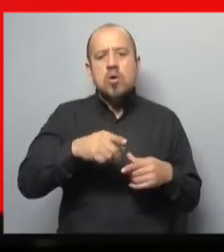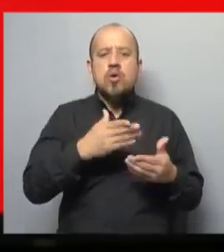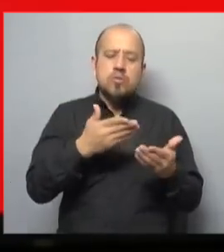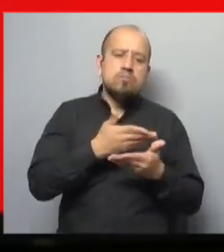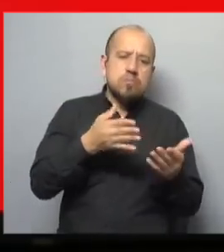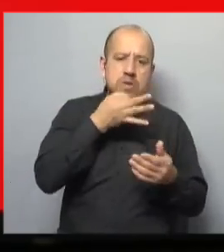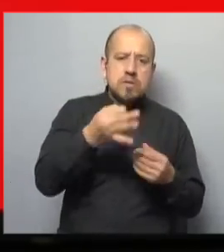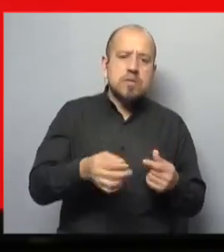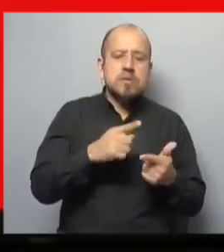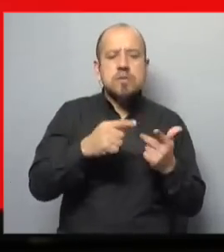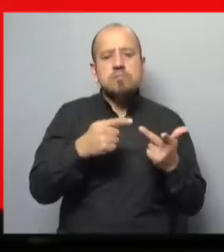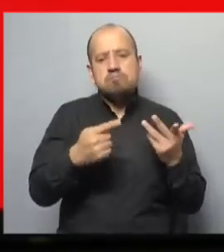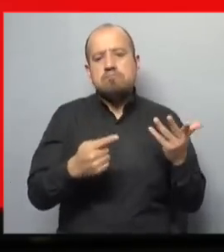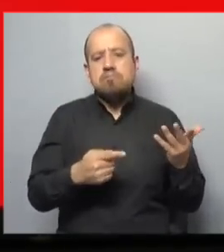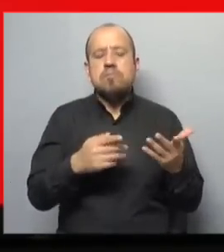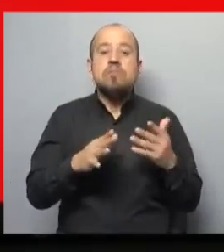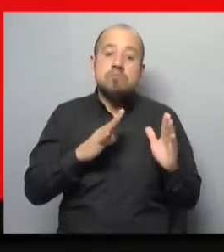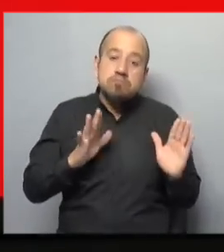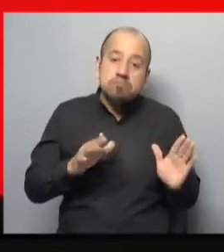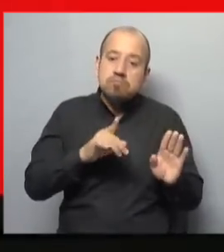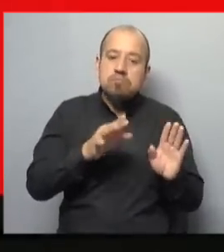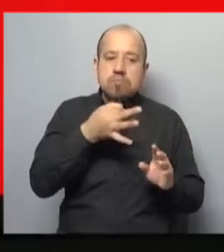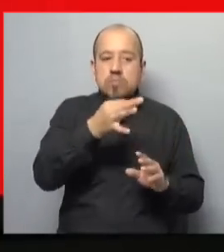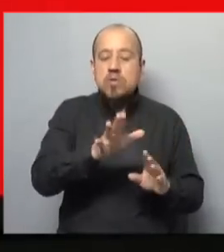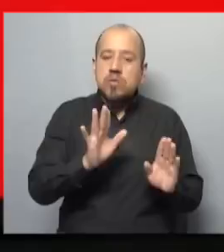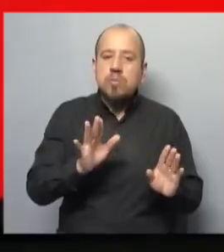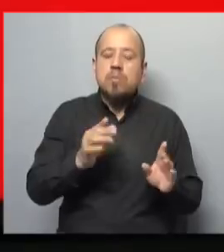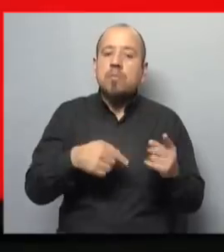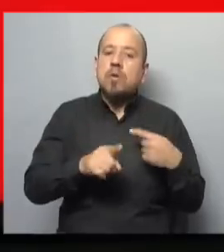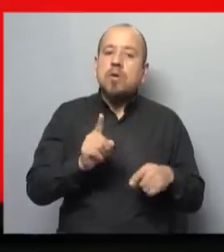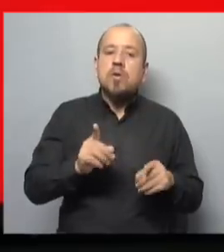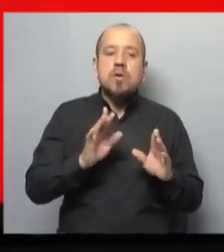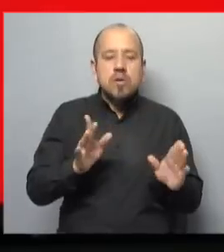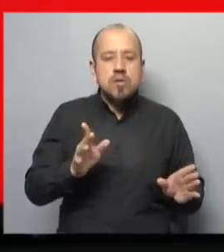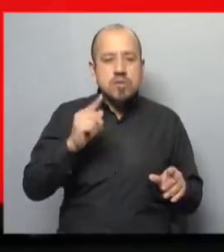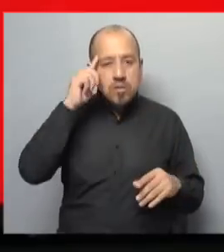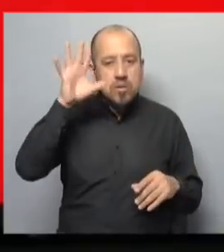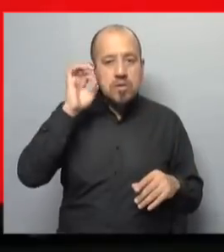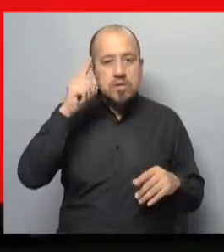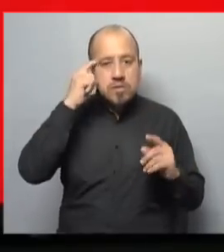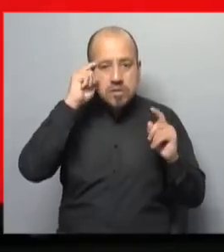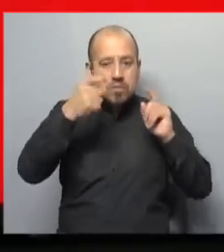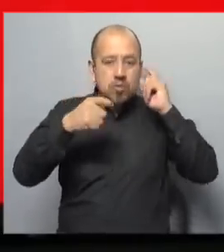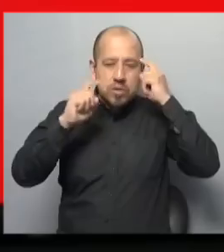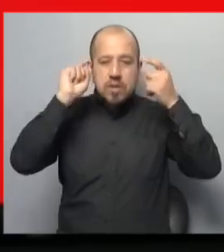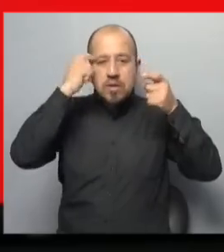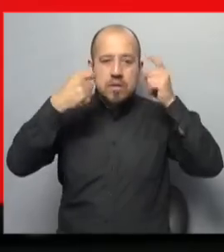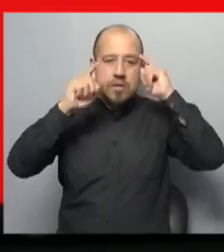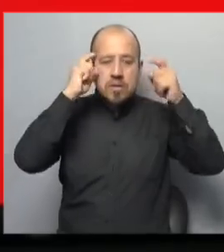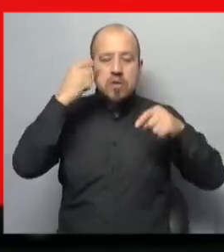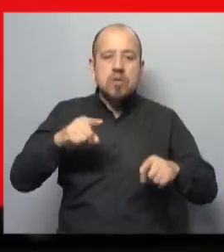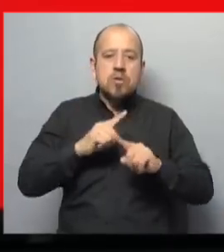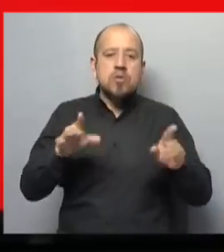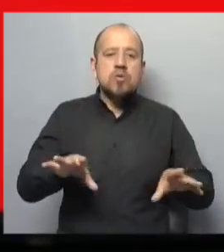de vista son lo más honesto posible nadie le va a decir cómo tienen que hacerlo o no pero no se olviden también de aportar no nos quedemos sólo con